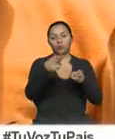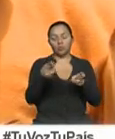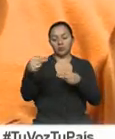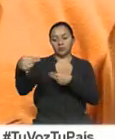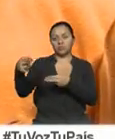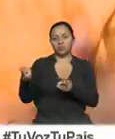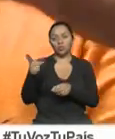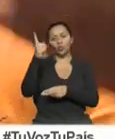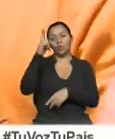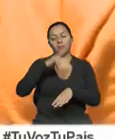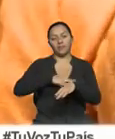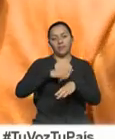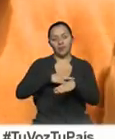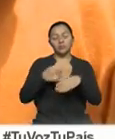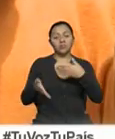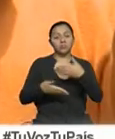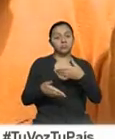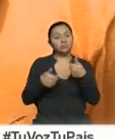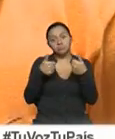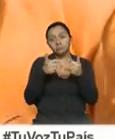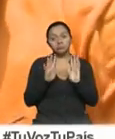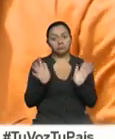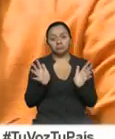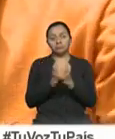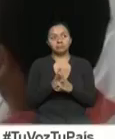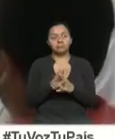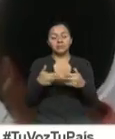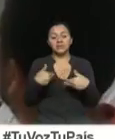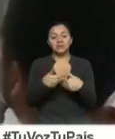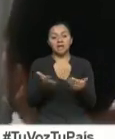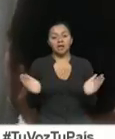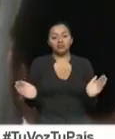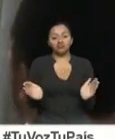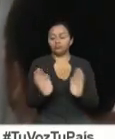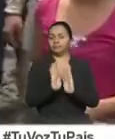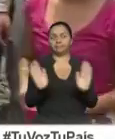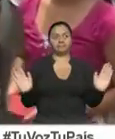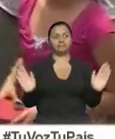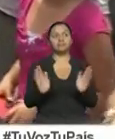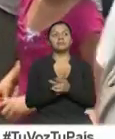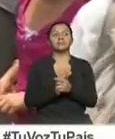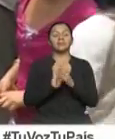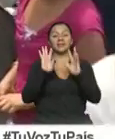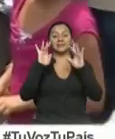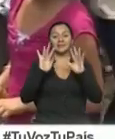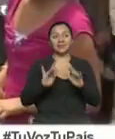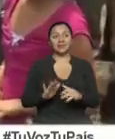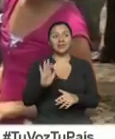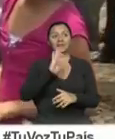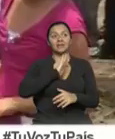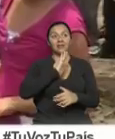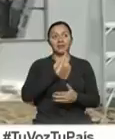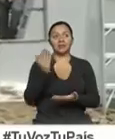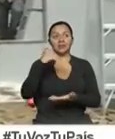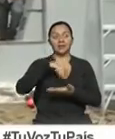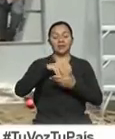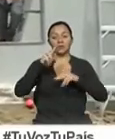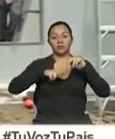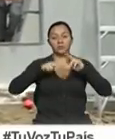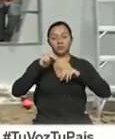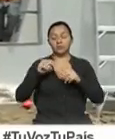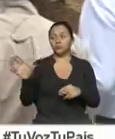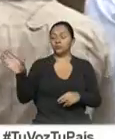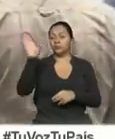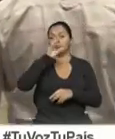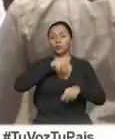baño y cocina. Tienes, y una salita. De acuerdo con la Secretaría Técnica de Reconstrucción, en toda la